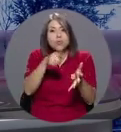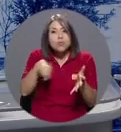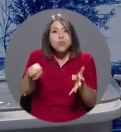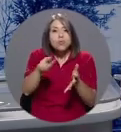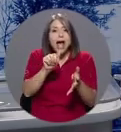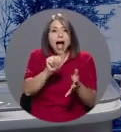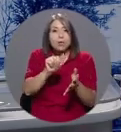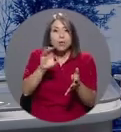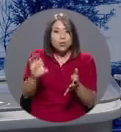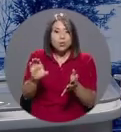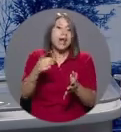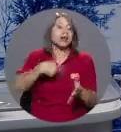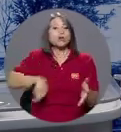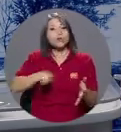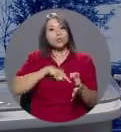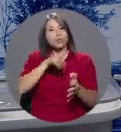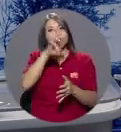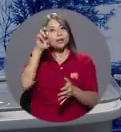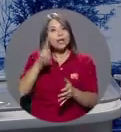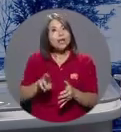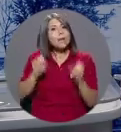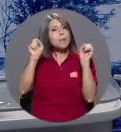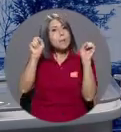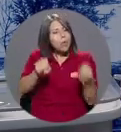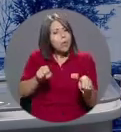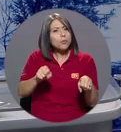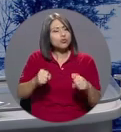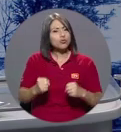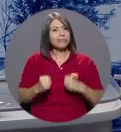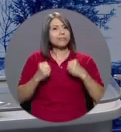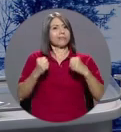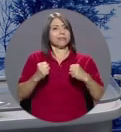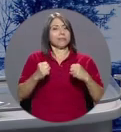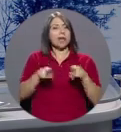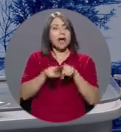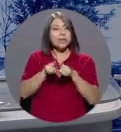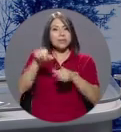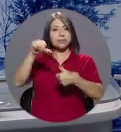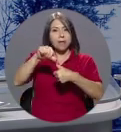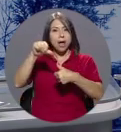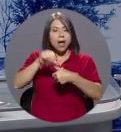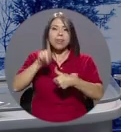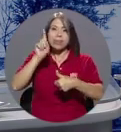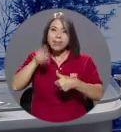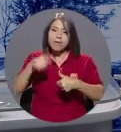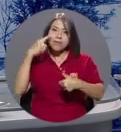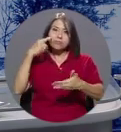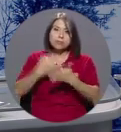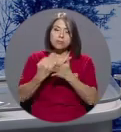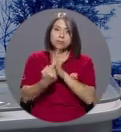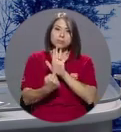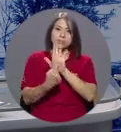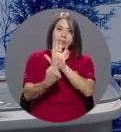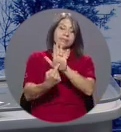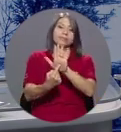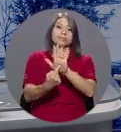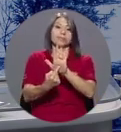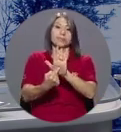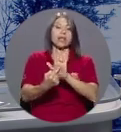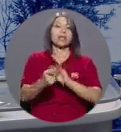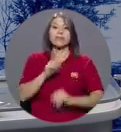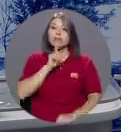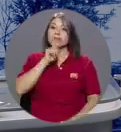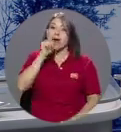las potencialidades que tenemos nosotros en Costa Rica y el resto de países de Centroamérica, ¿verdad? Visibilizar ese potencial que tenemos.